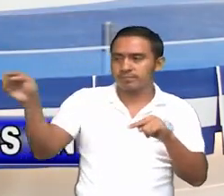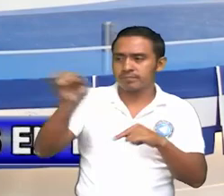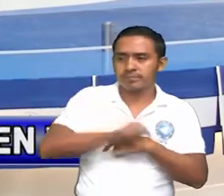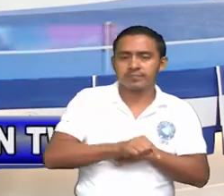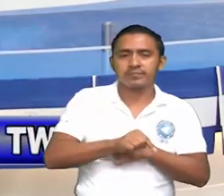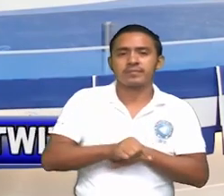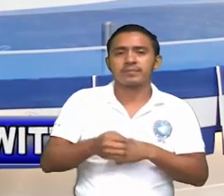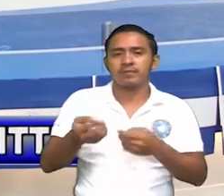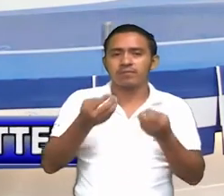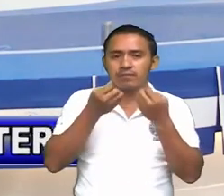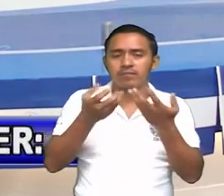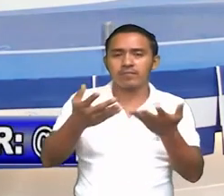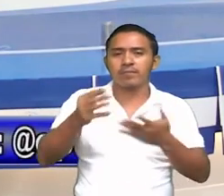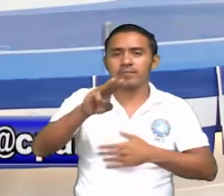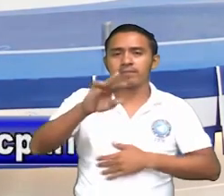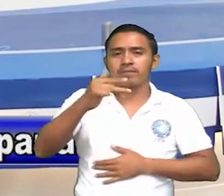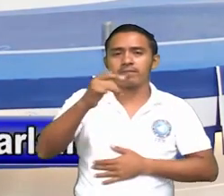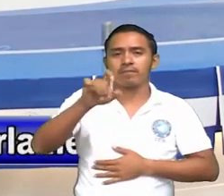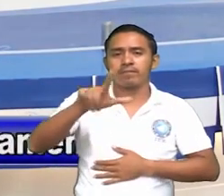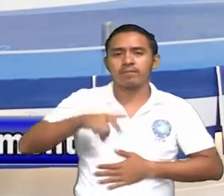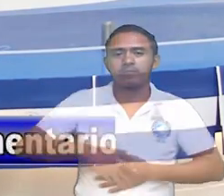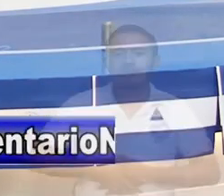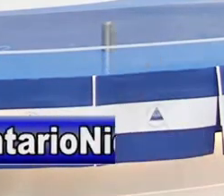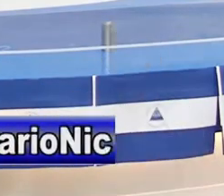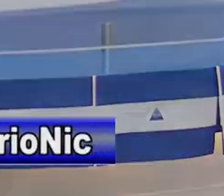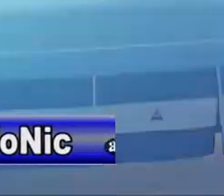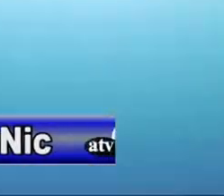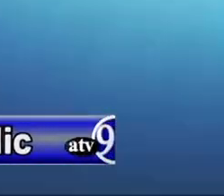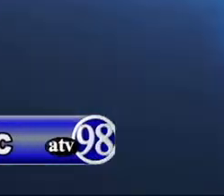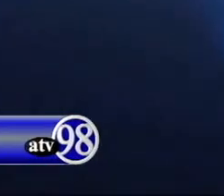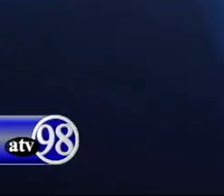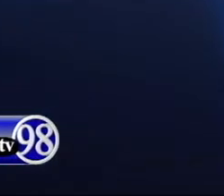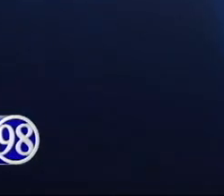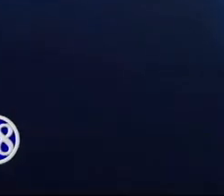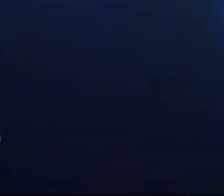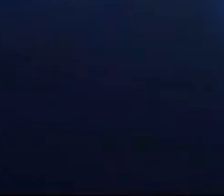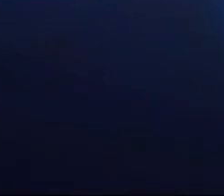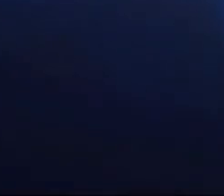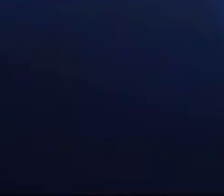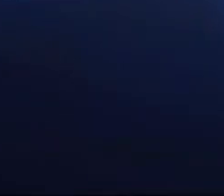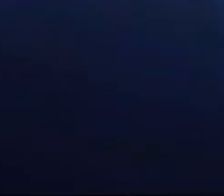Miguel Carranza Mena con los detalles de esta información.